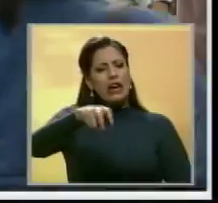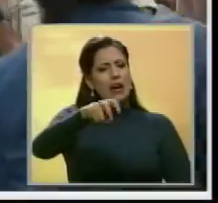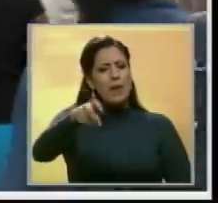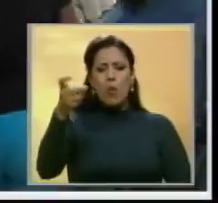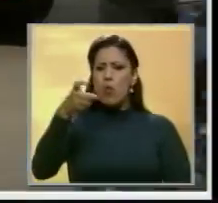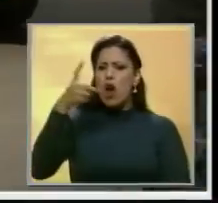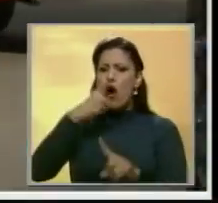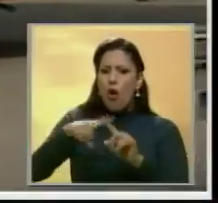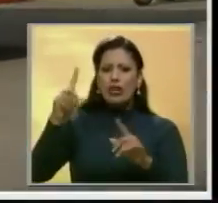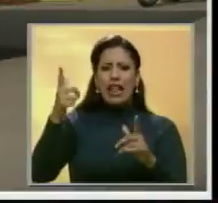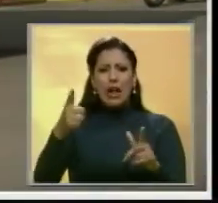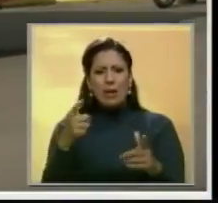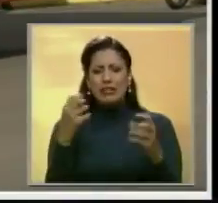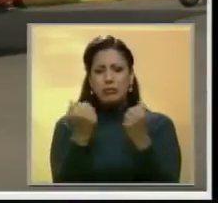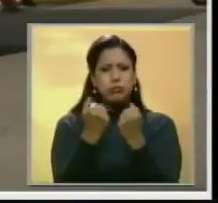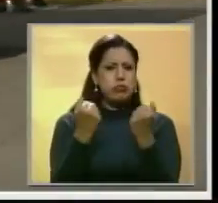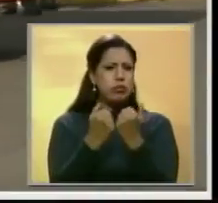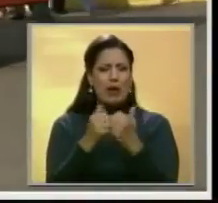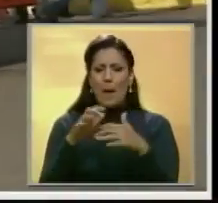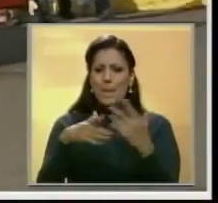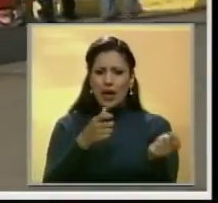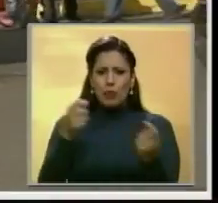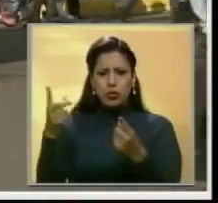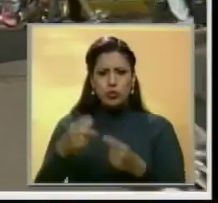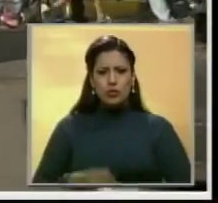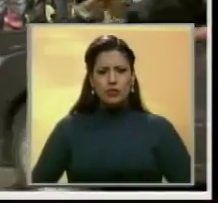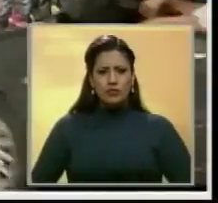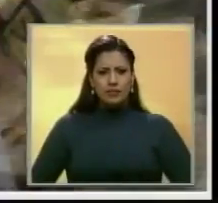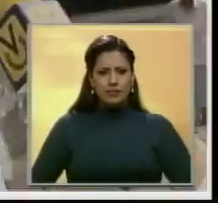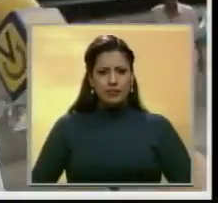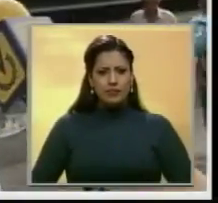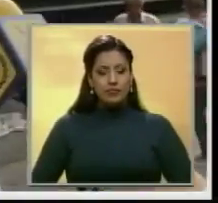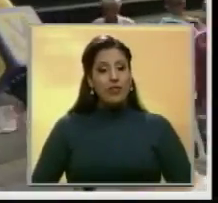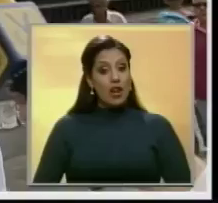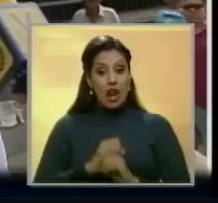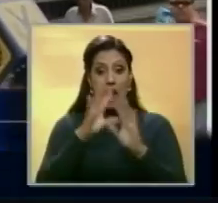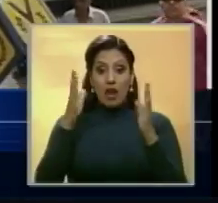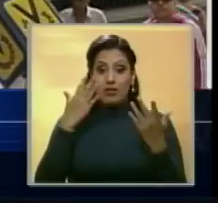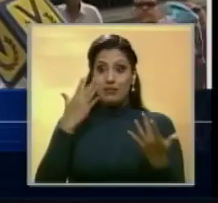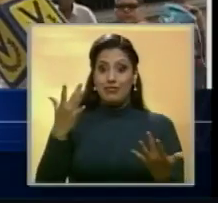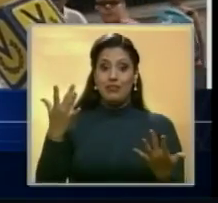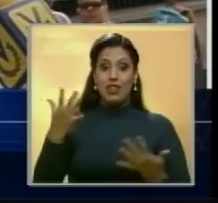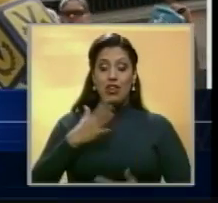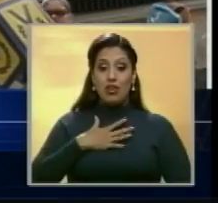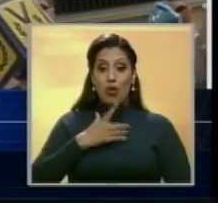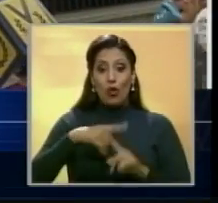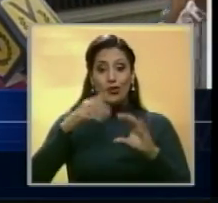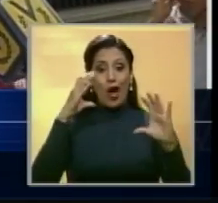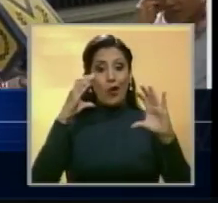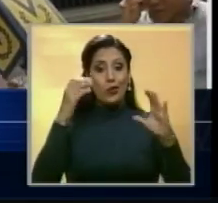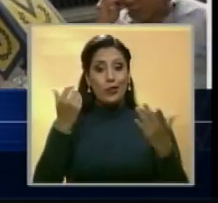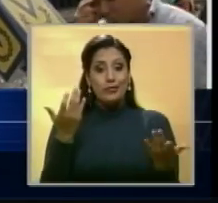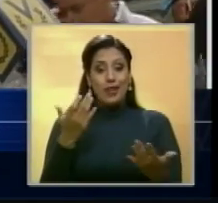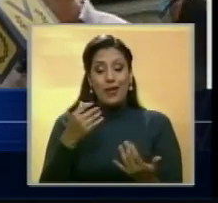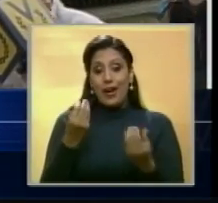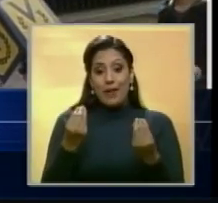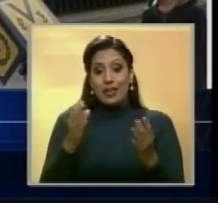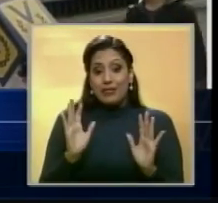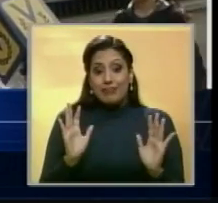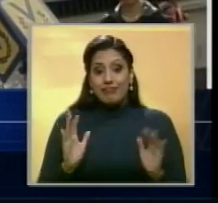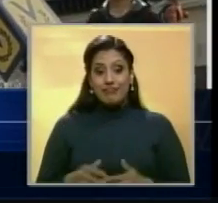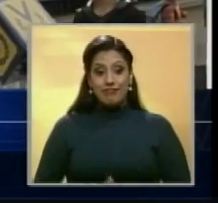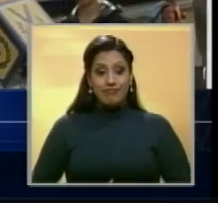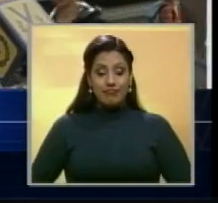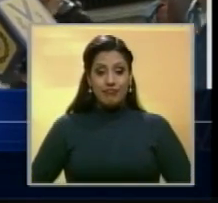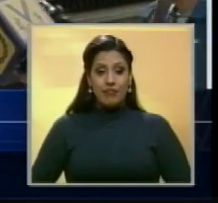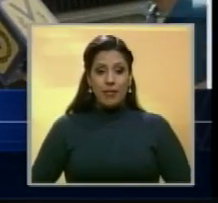estaciones y buscar otros medios de transporte público para trasladarse. Claro, bueno, me tocará agarrar autobús, transporte terrestre, que es lo único.